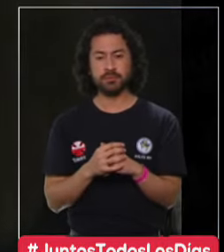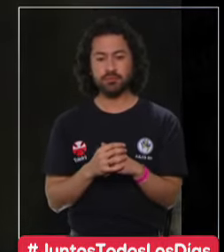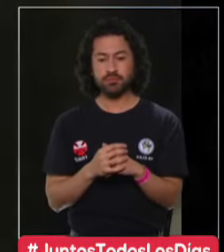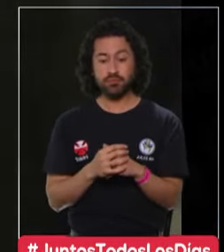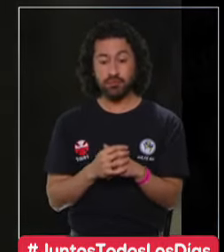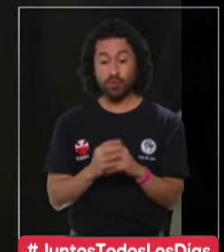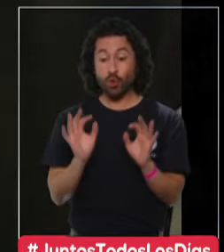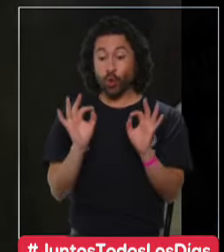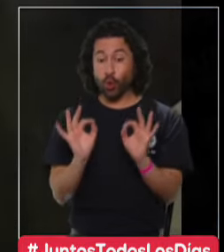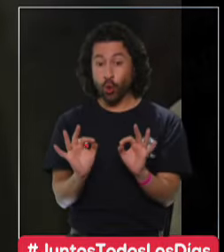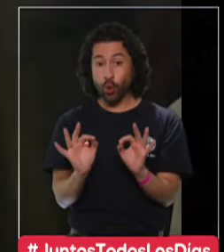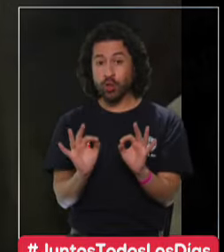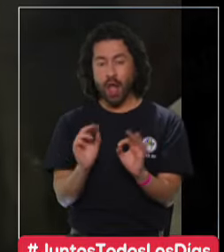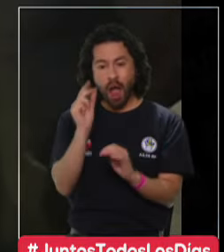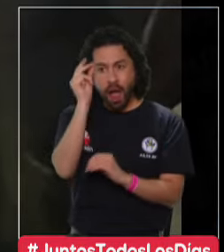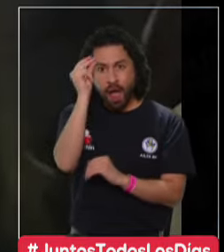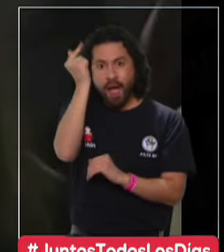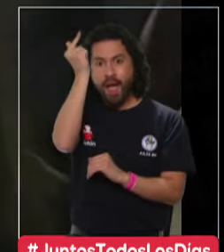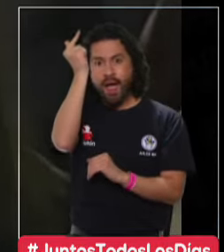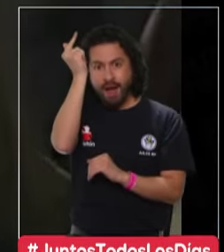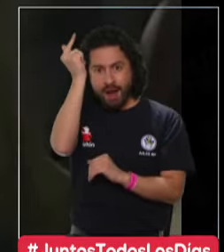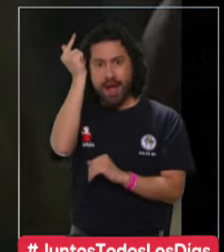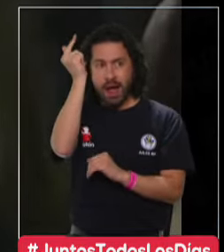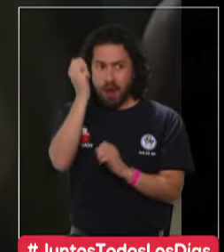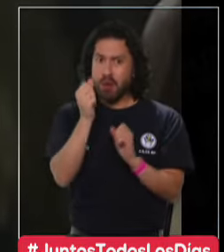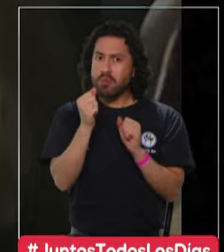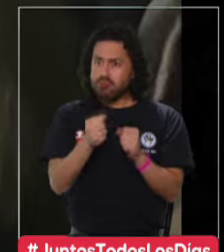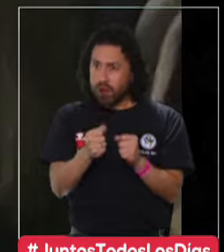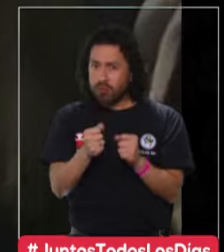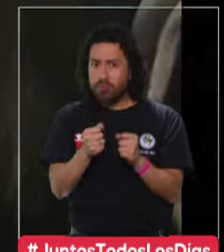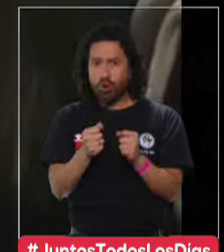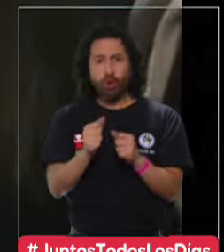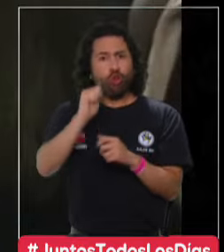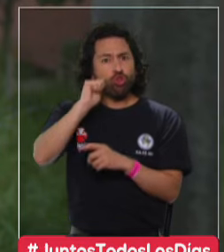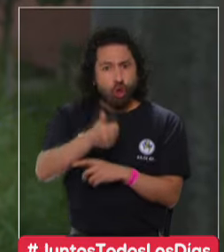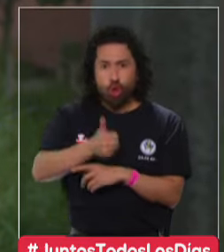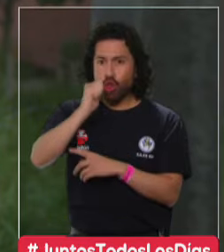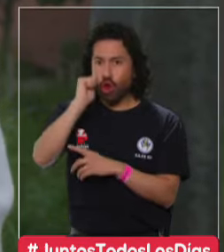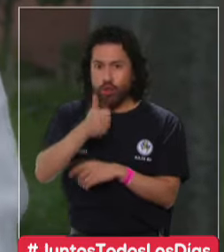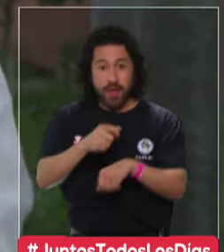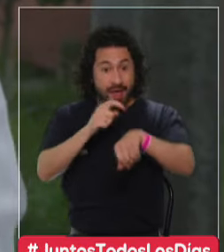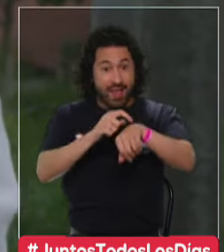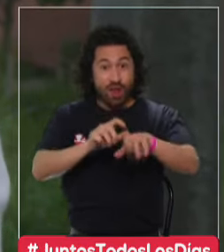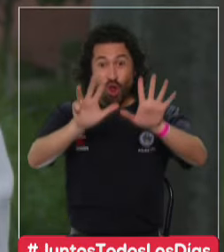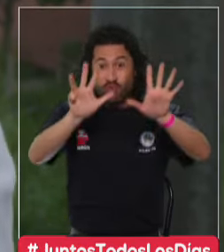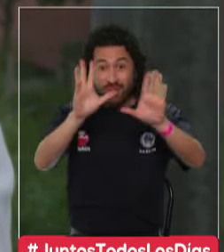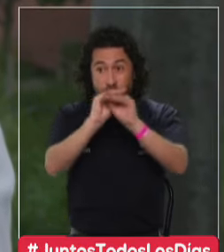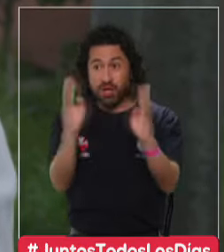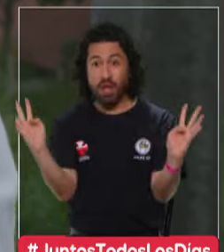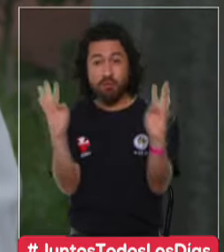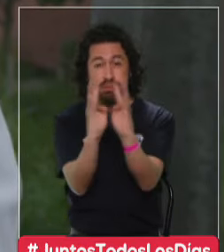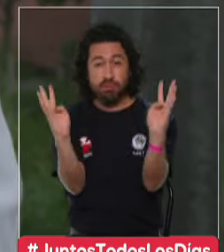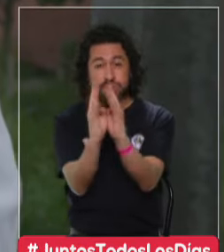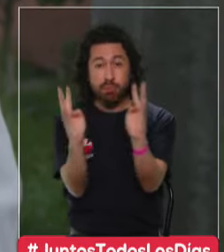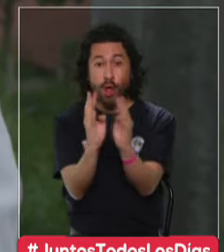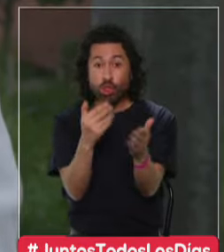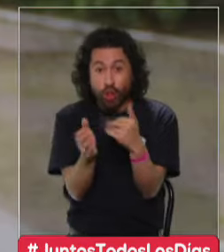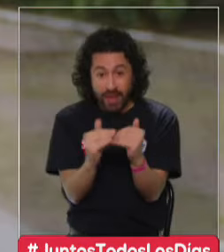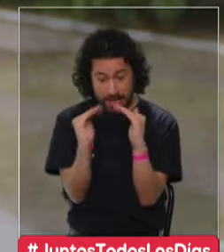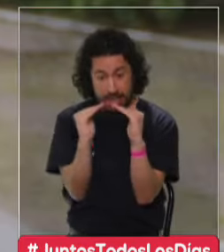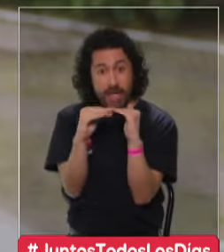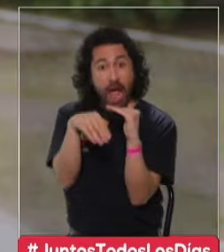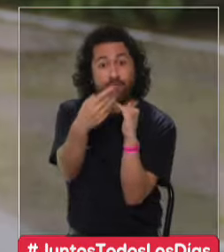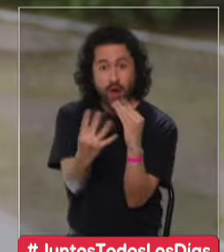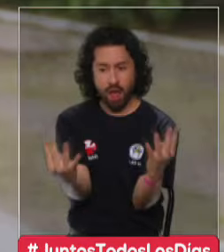Y es allí donde nació la idea de poder juntarnos todos los días a las 9 de la noche, ahí fuera de su casa.